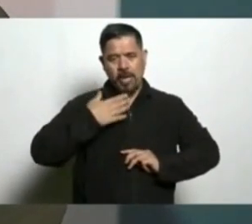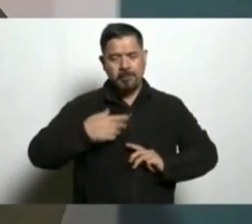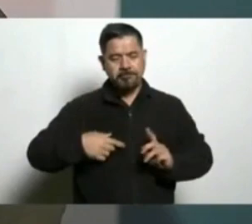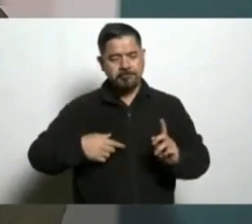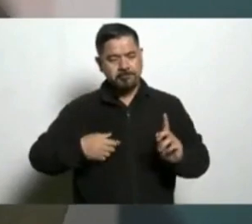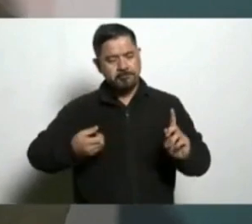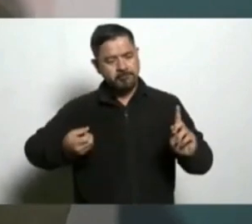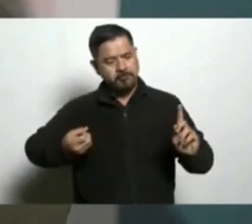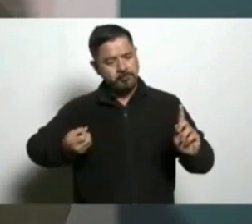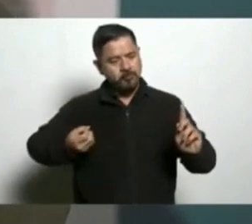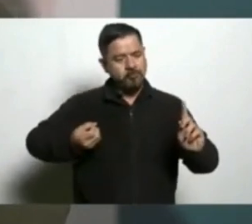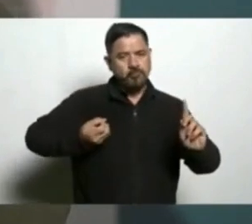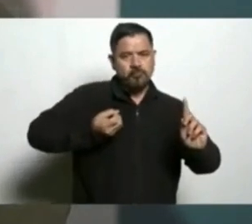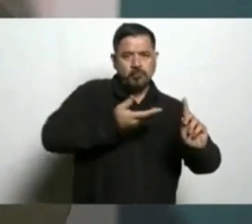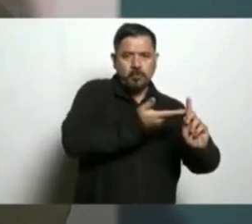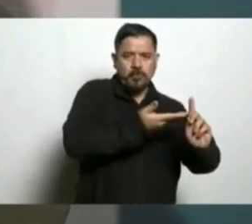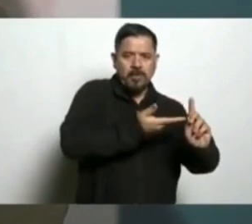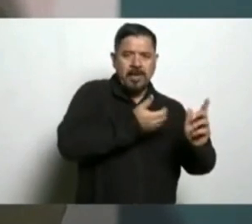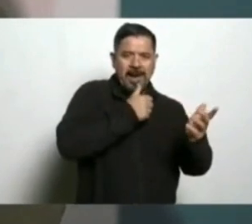para